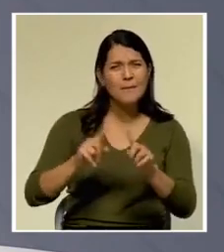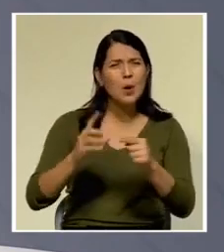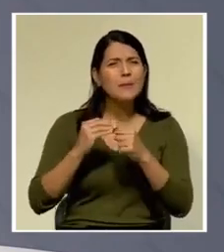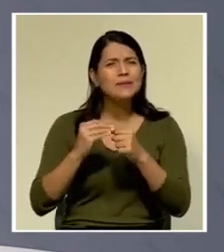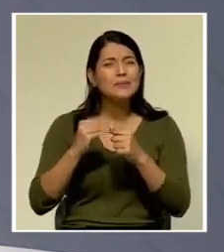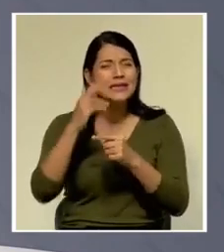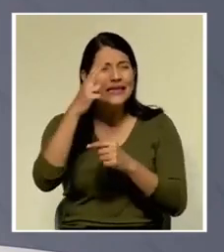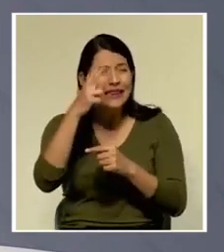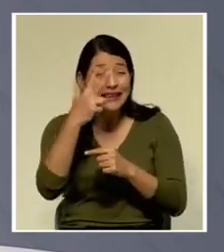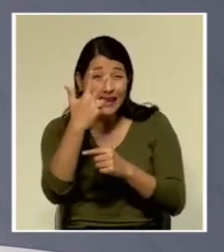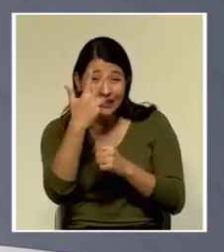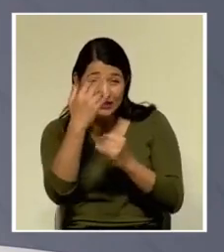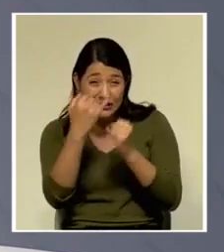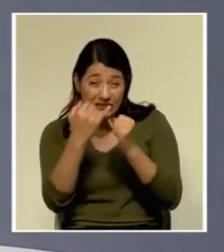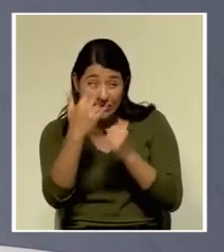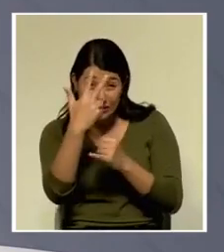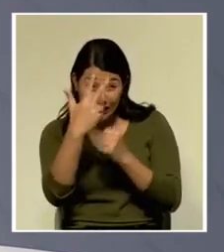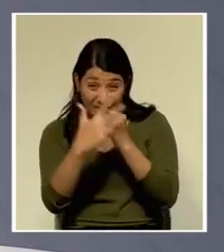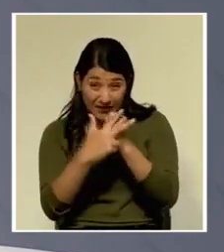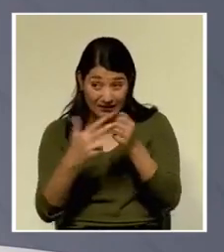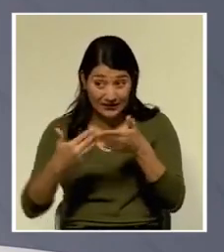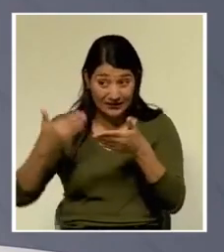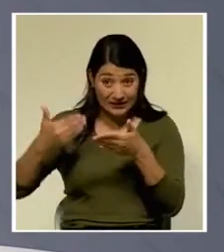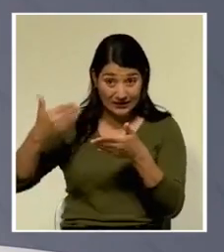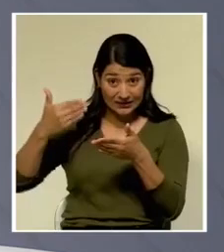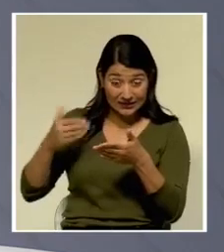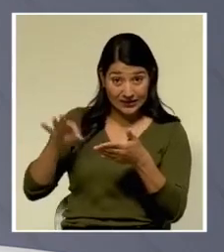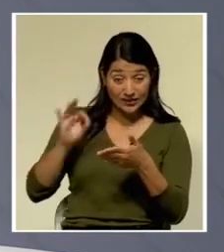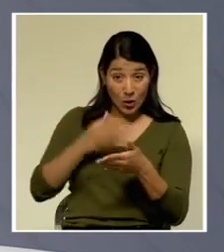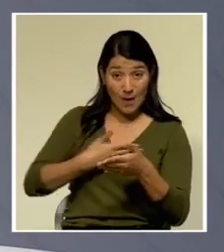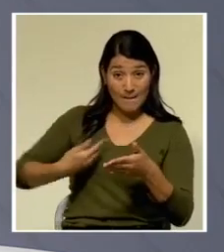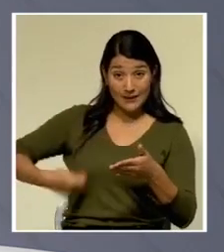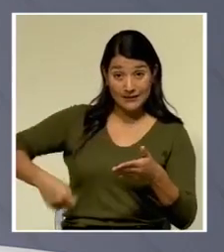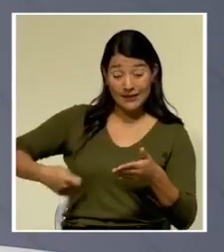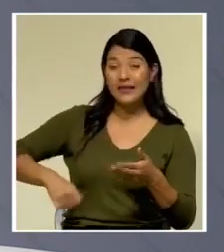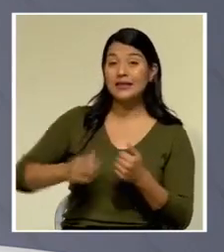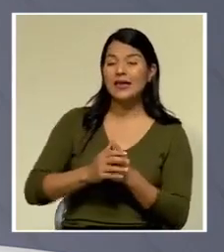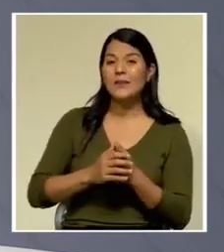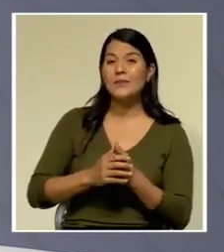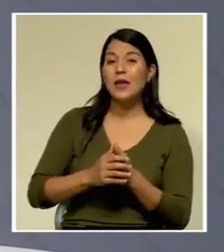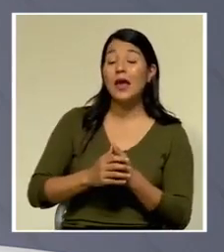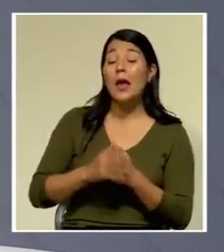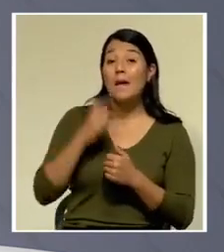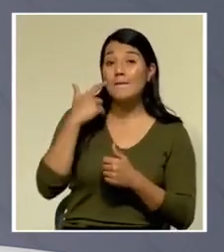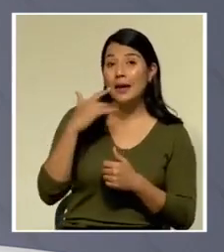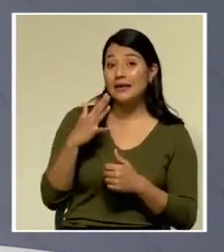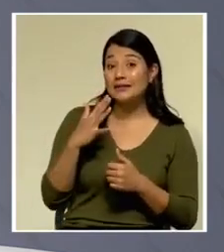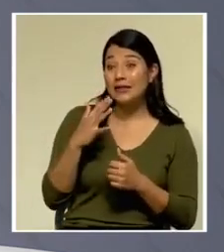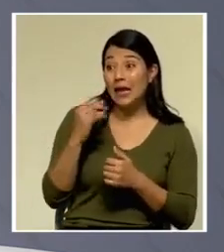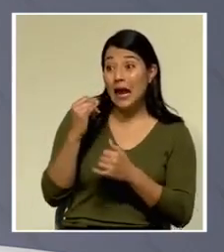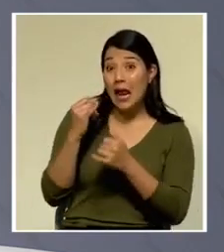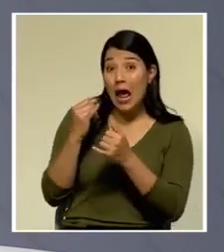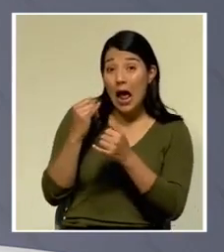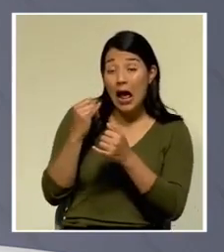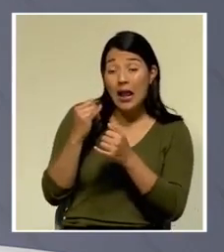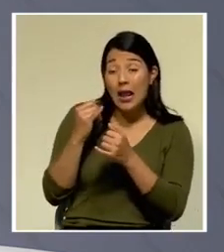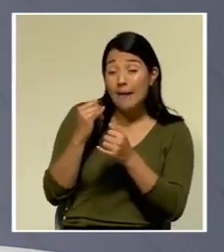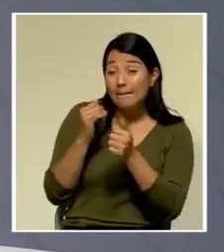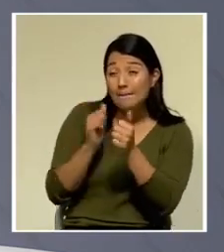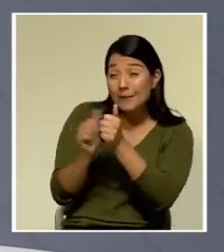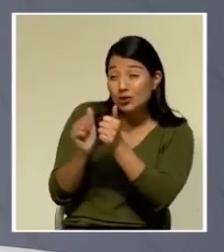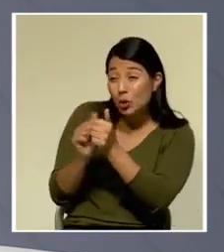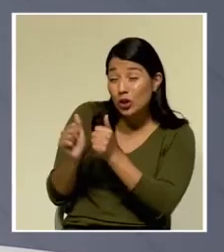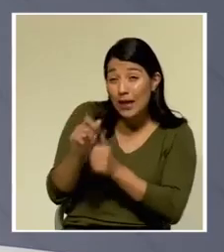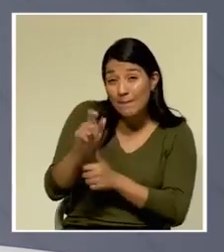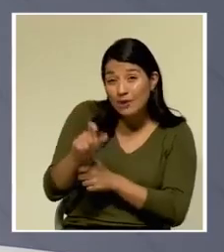últimas elecciones presidenciales, nos indican que la mayoría de las personas electoras se deciden, cuidado, ya no solamente la